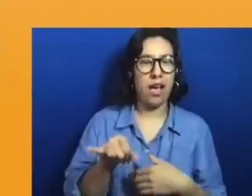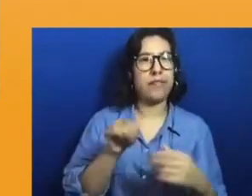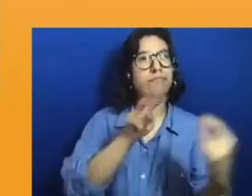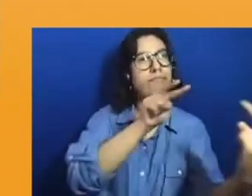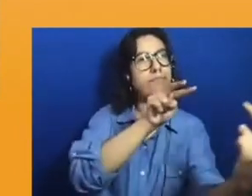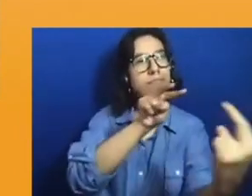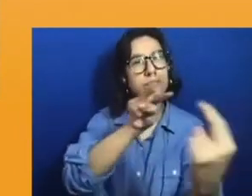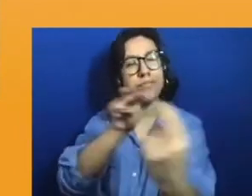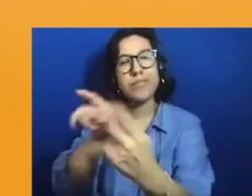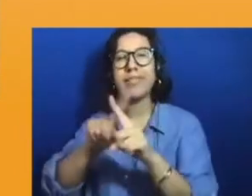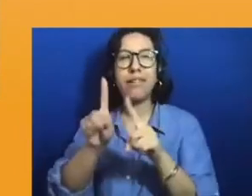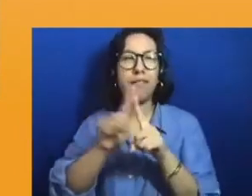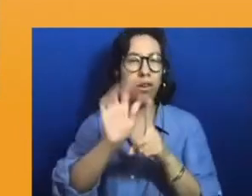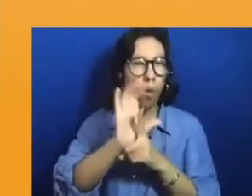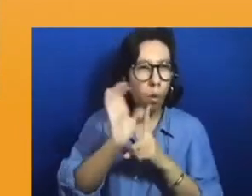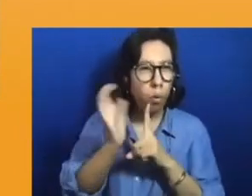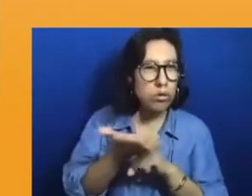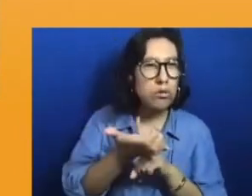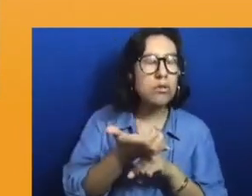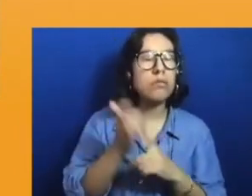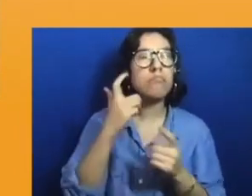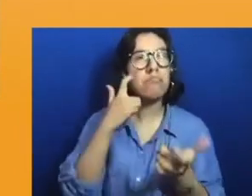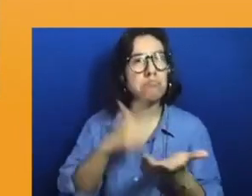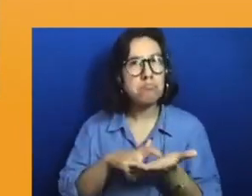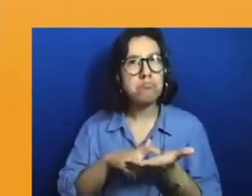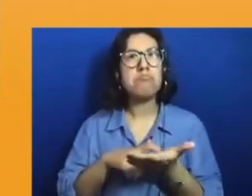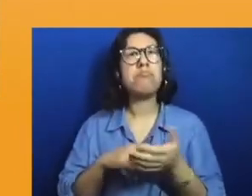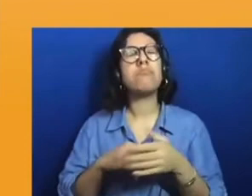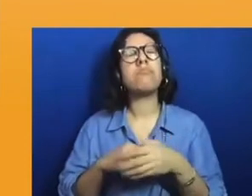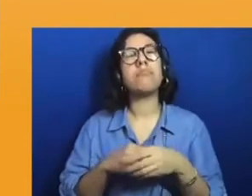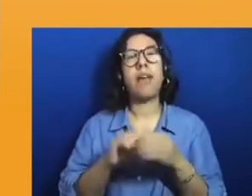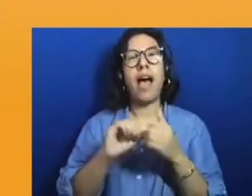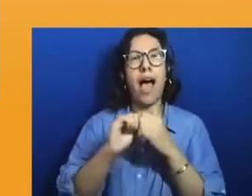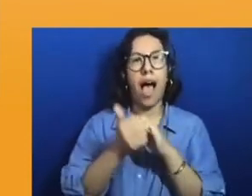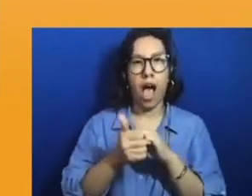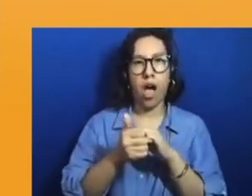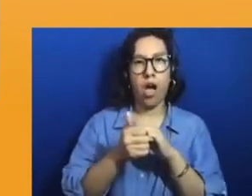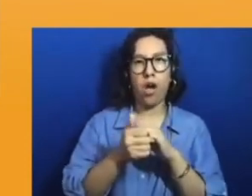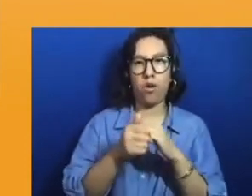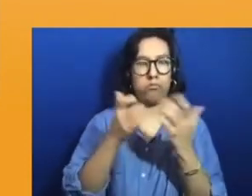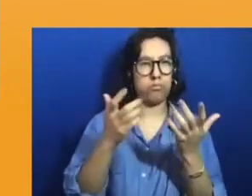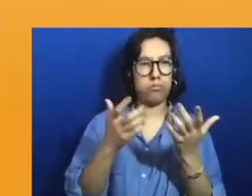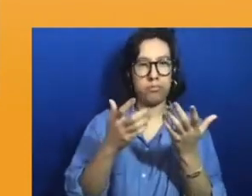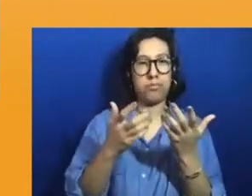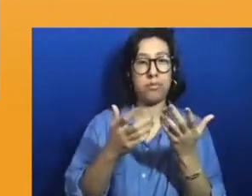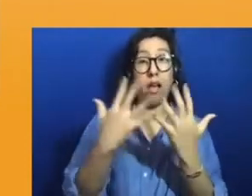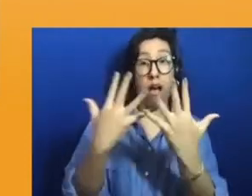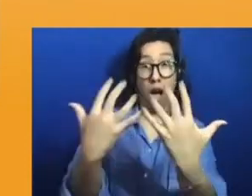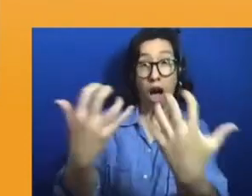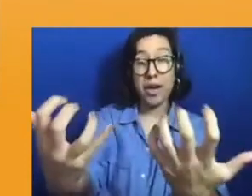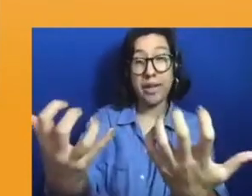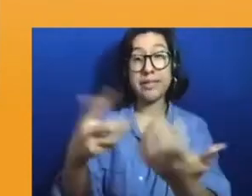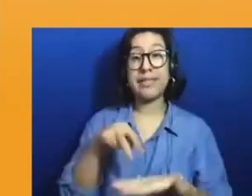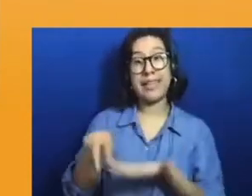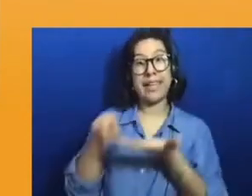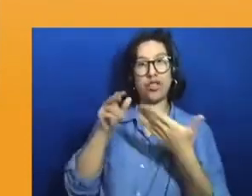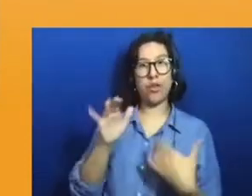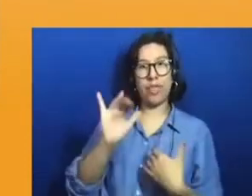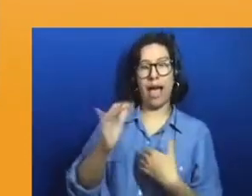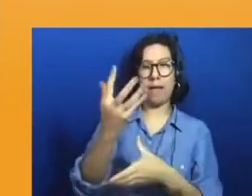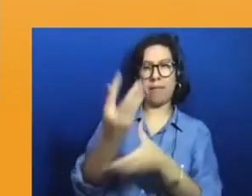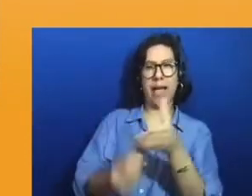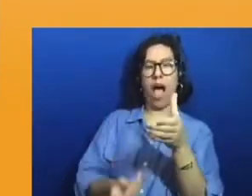ver distintas culturas para ver cómo es que unen el espacio entre público y